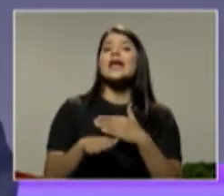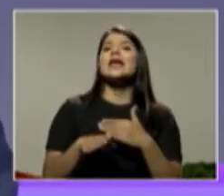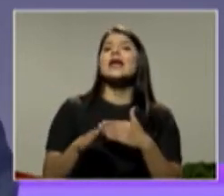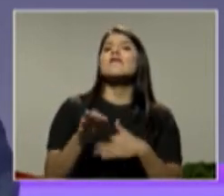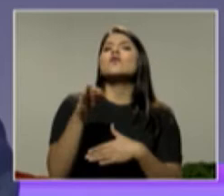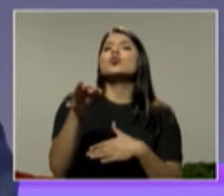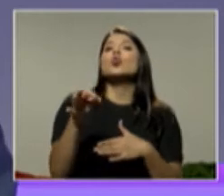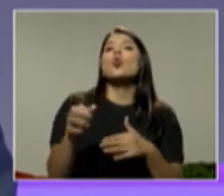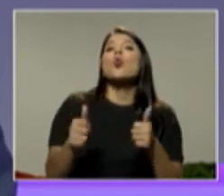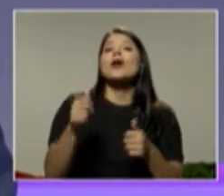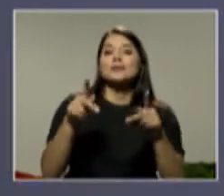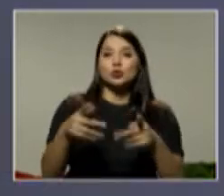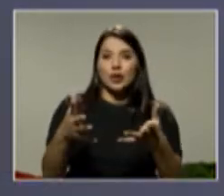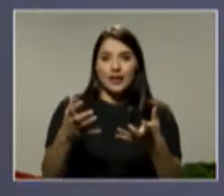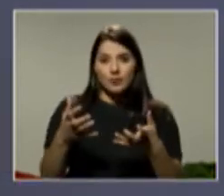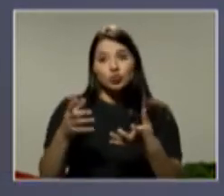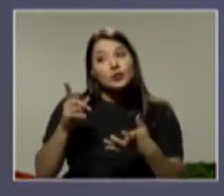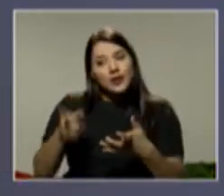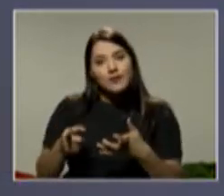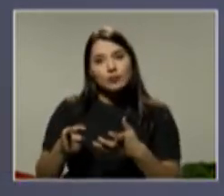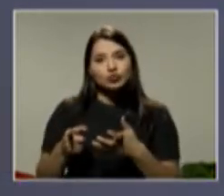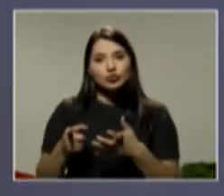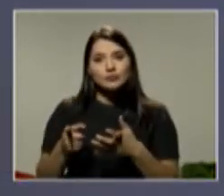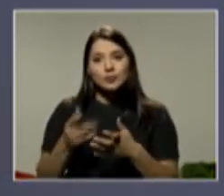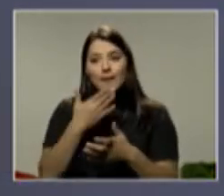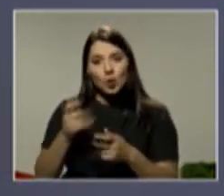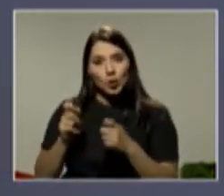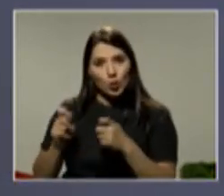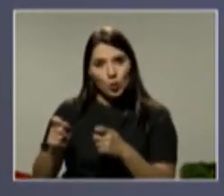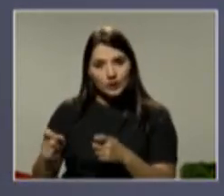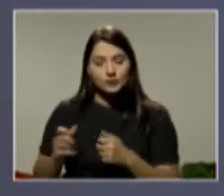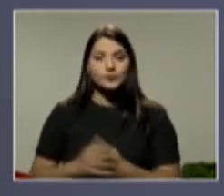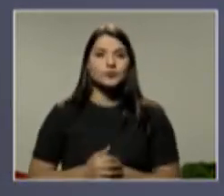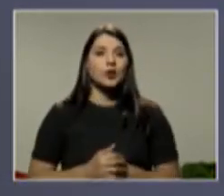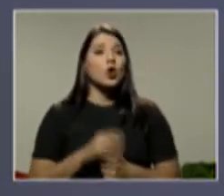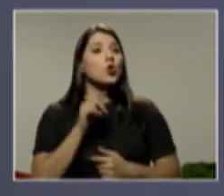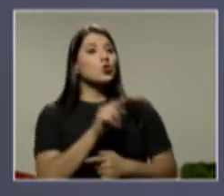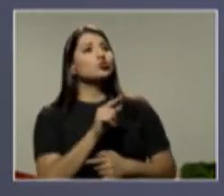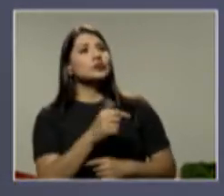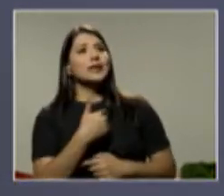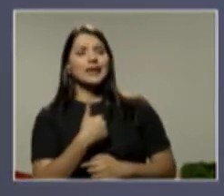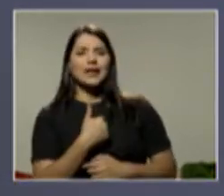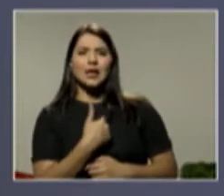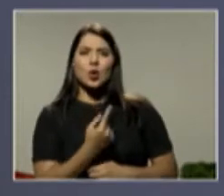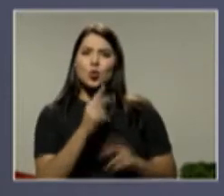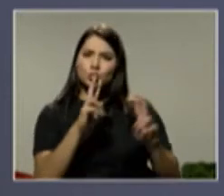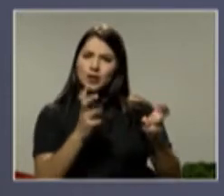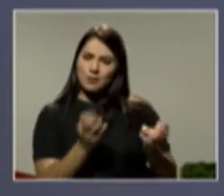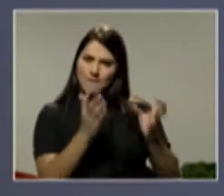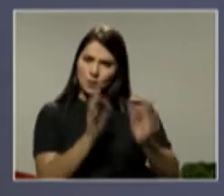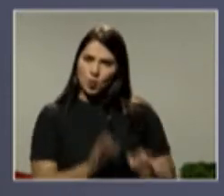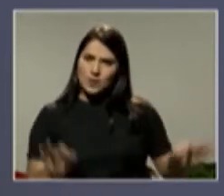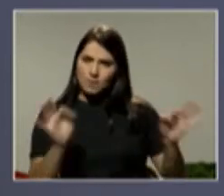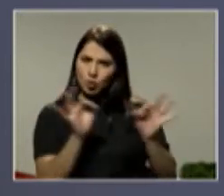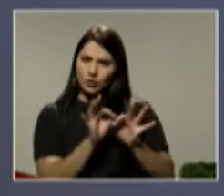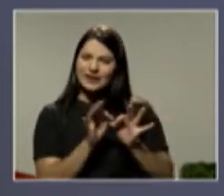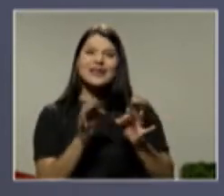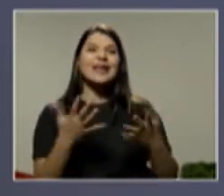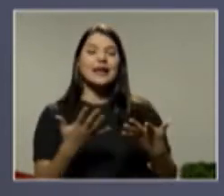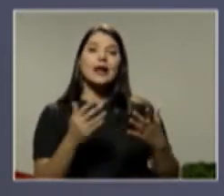tenemos que invertir en eso. Usted menciona un elemento, trae a la mesa un elemento que es fundamental, y es la integración